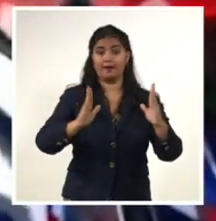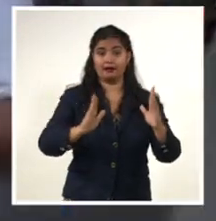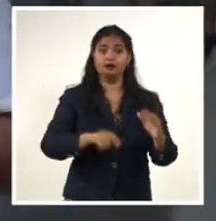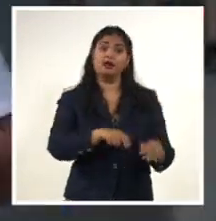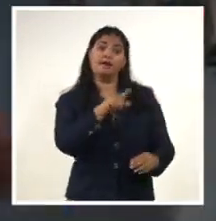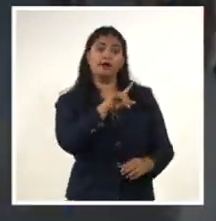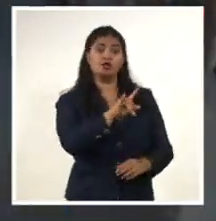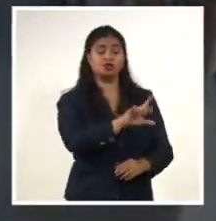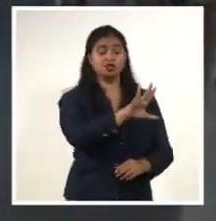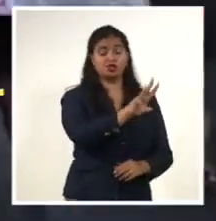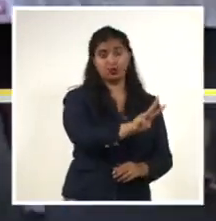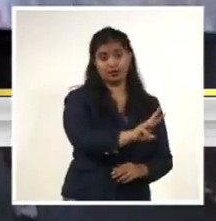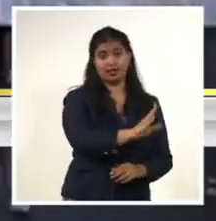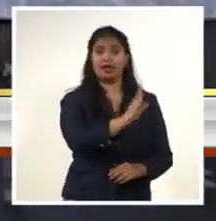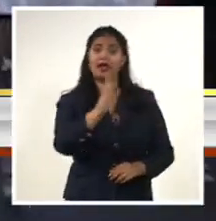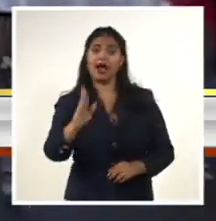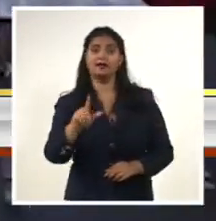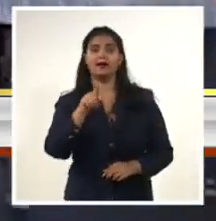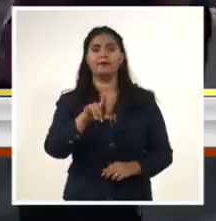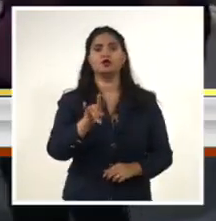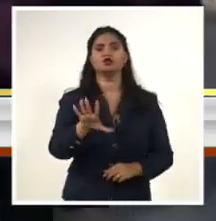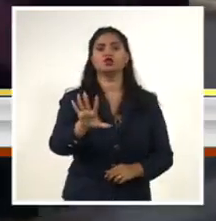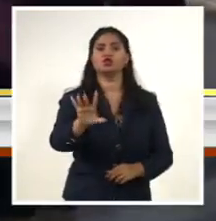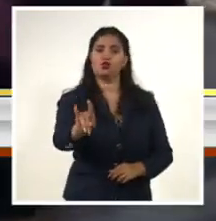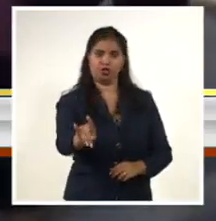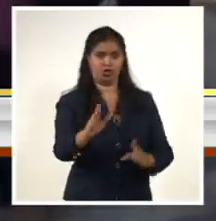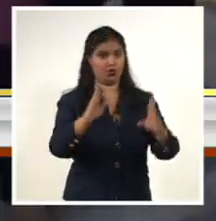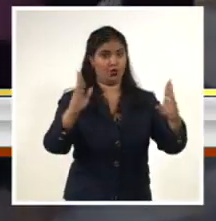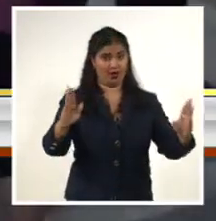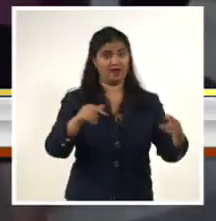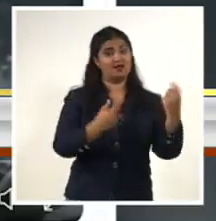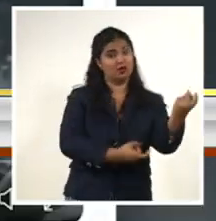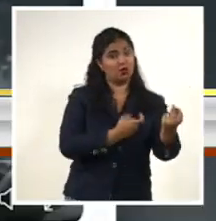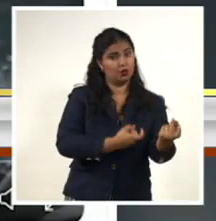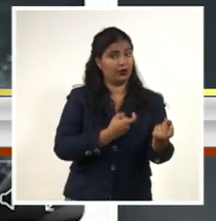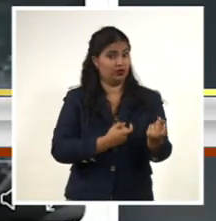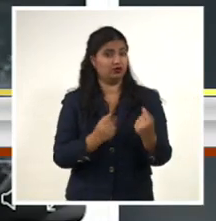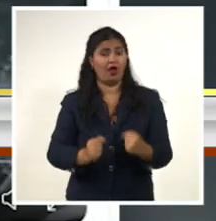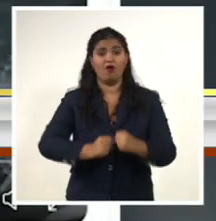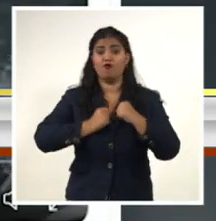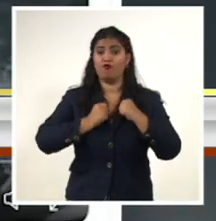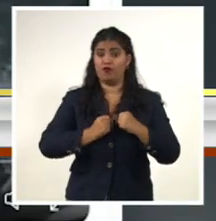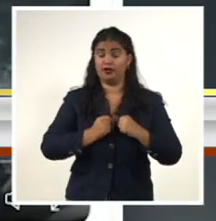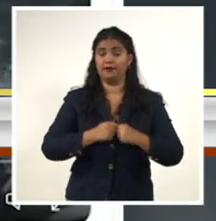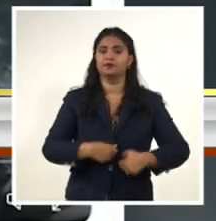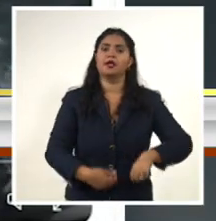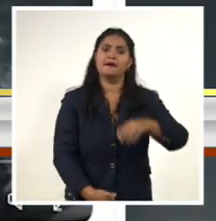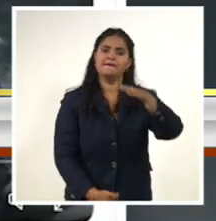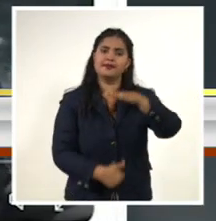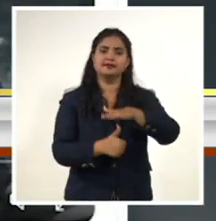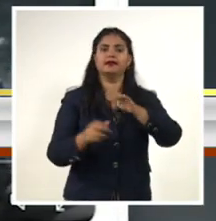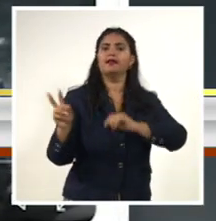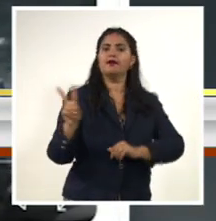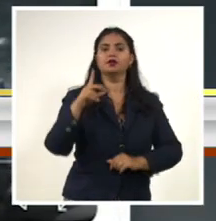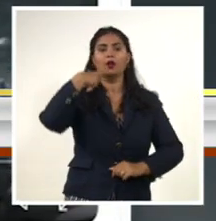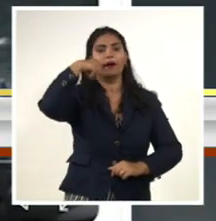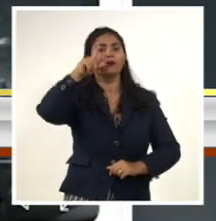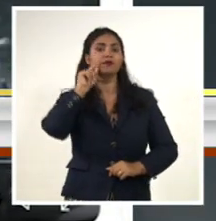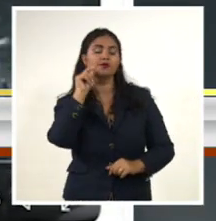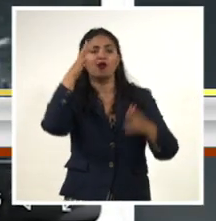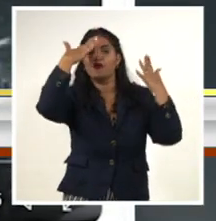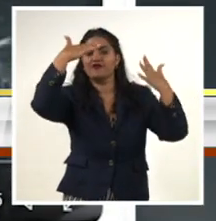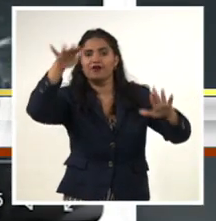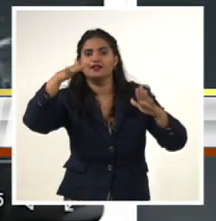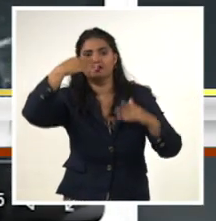Las celebraciones por el 26 de julio trascendieron las fronteras cubanas. El presidente de Venezuela, Nicolás Maduro, rindió homenaje a la generación